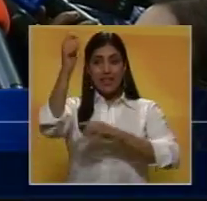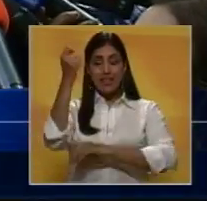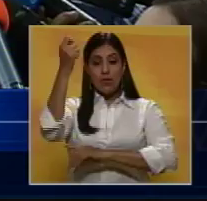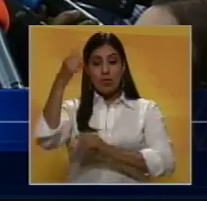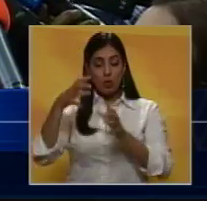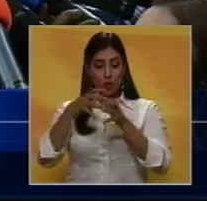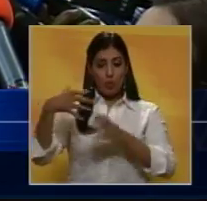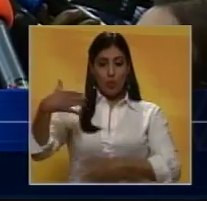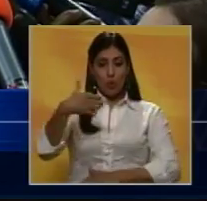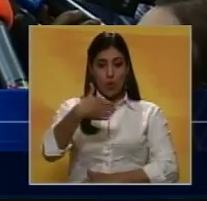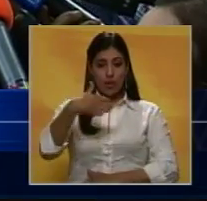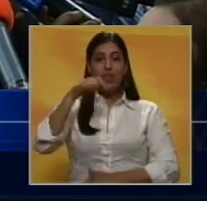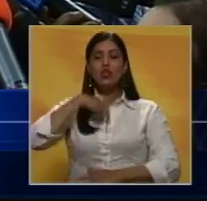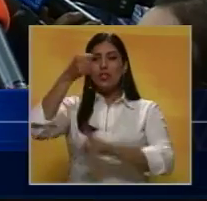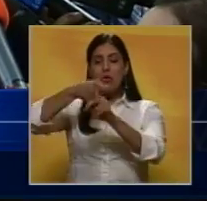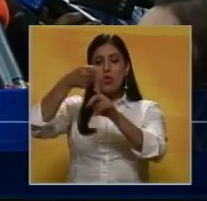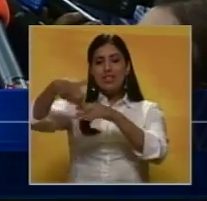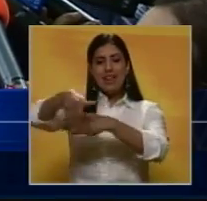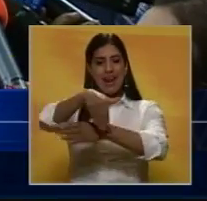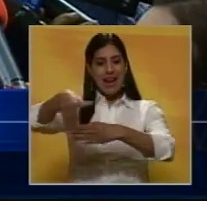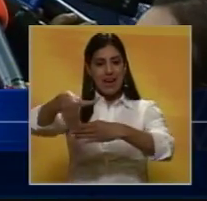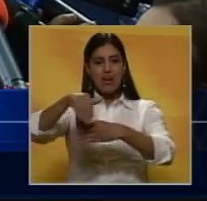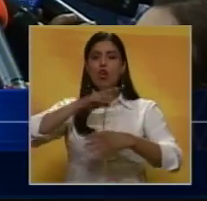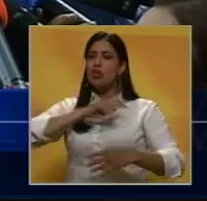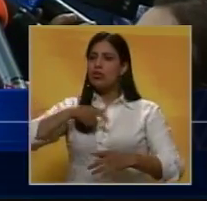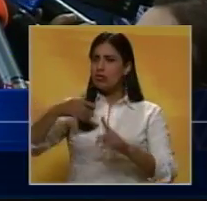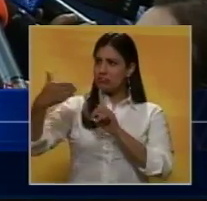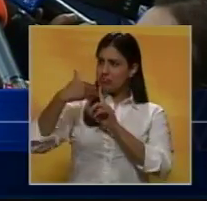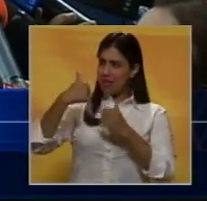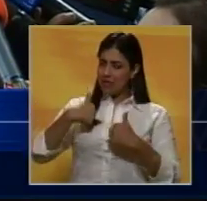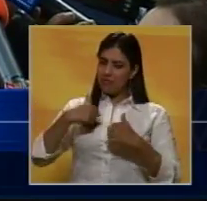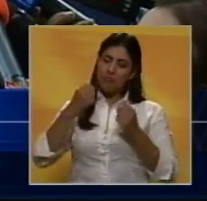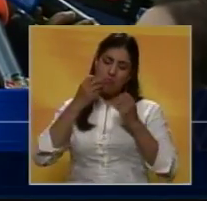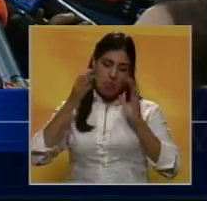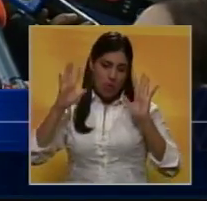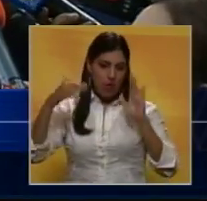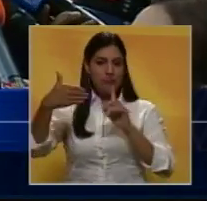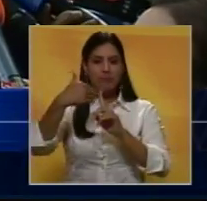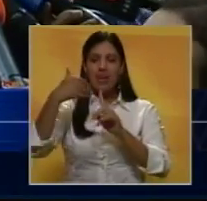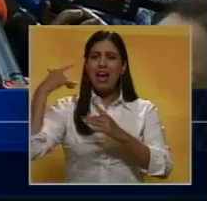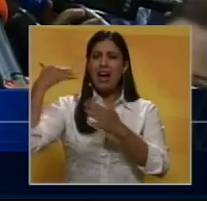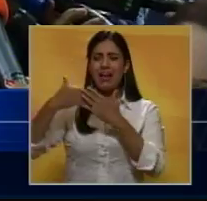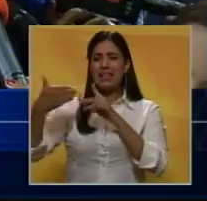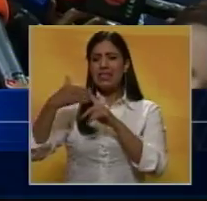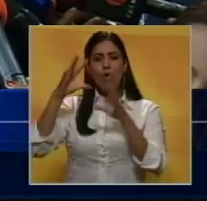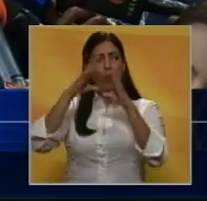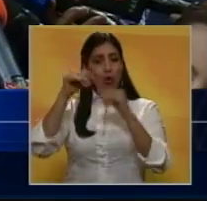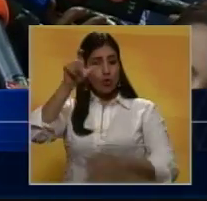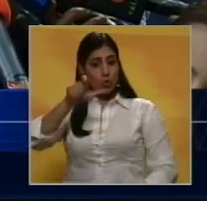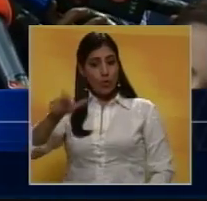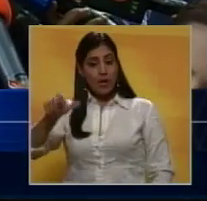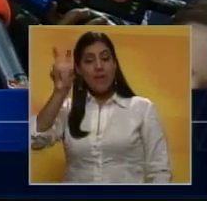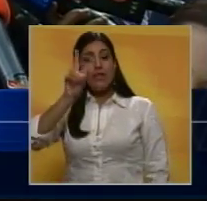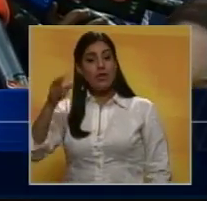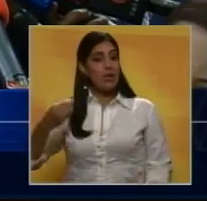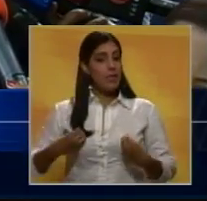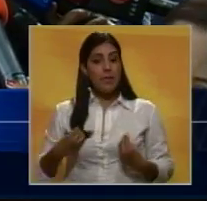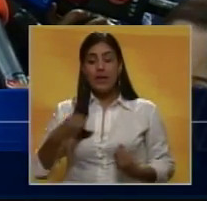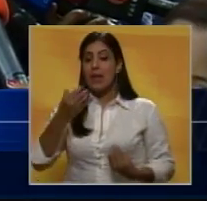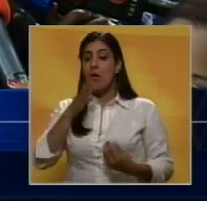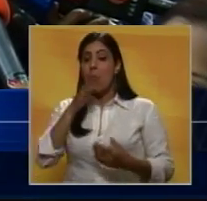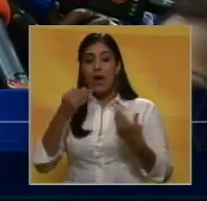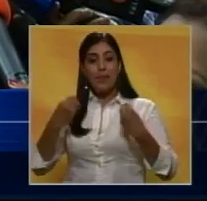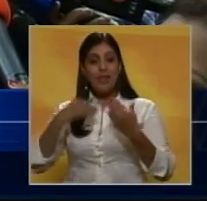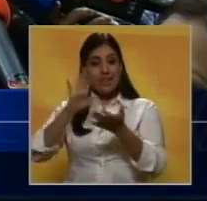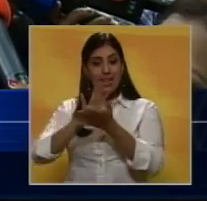Unidad Democrática que hoy estamos luchando en la calle. Nos tocó ser perseguidos. Bueno, somos perseguidos hace mucho tiempo, porque todos los venezolanos que no pueden vivir dignamente